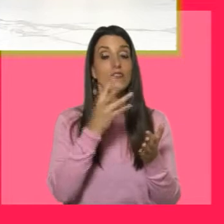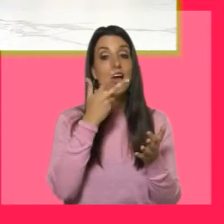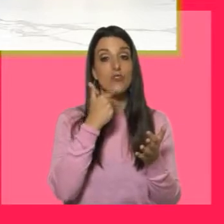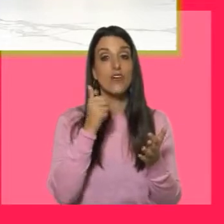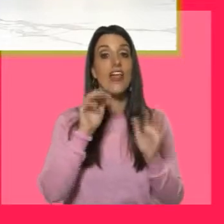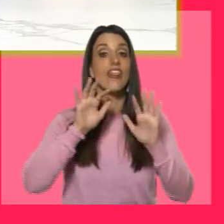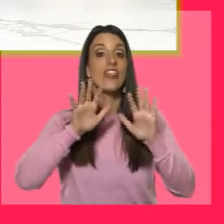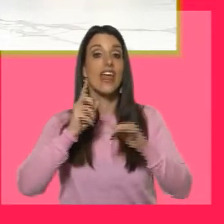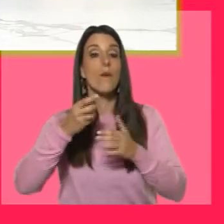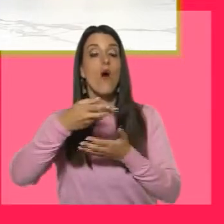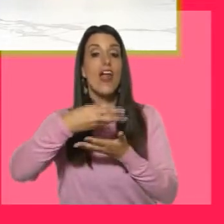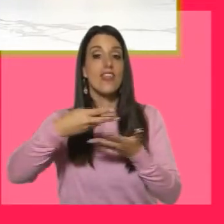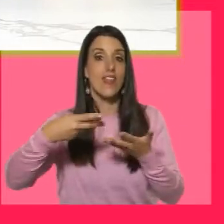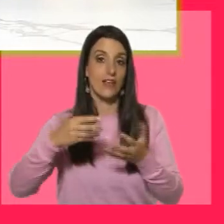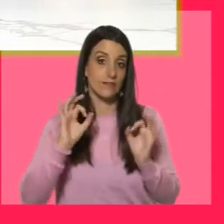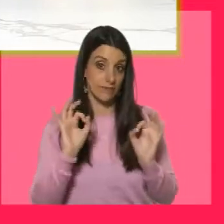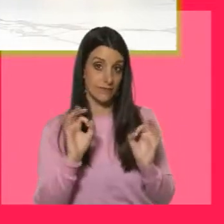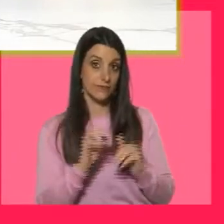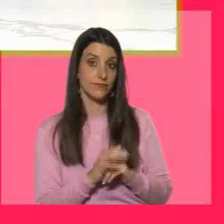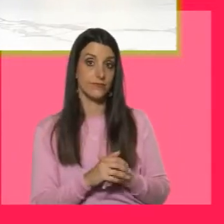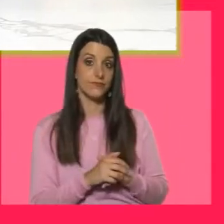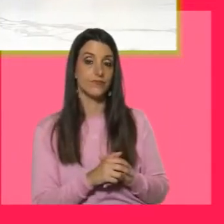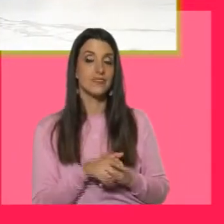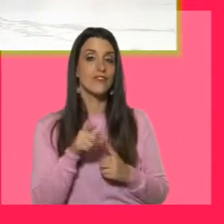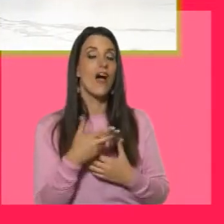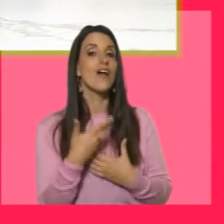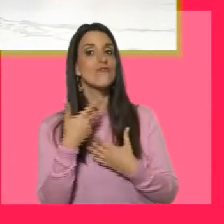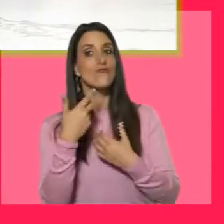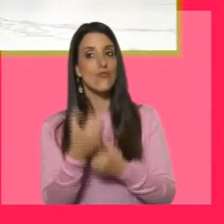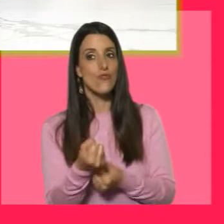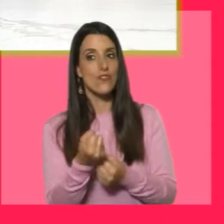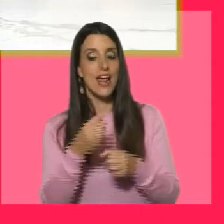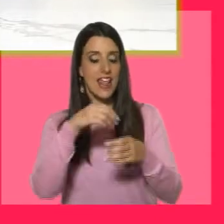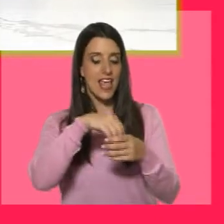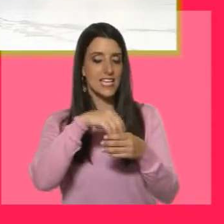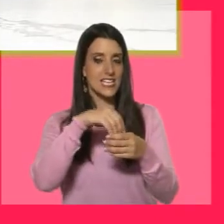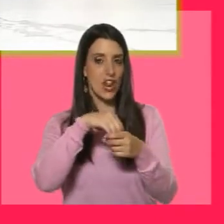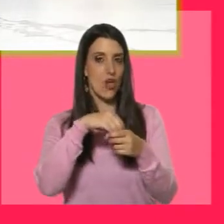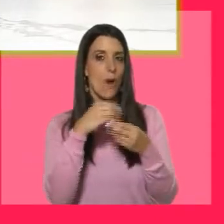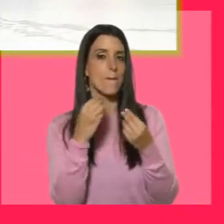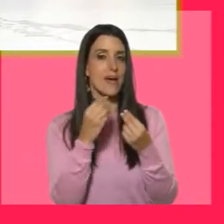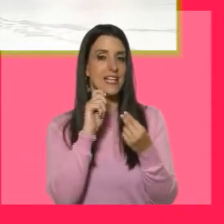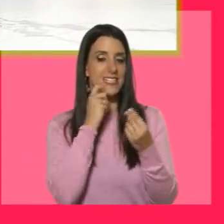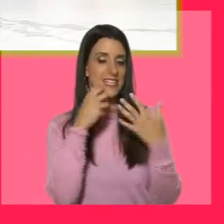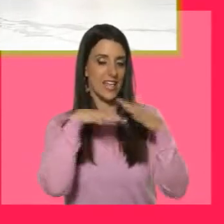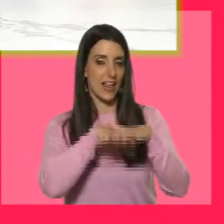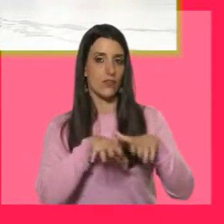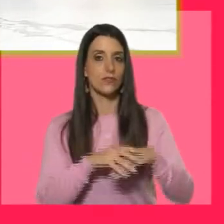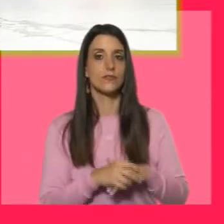y 10 gramos de harina. ¿Ah? Que nos va a ayudar a que ese relleno nos quede como más homogéneo